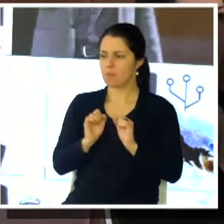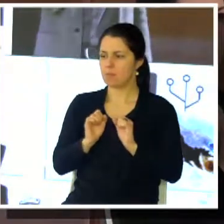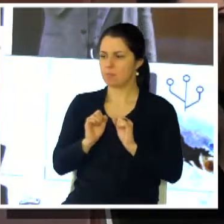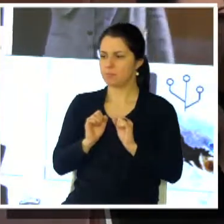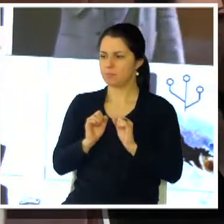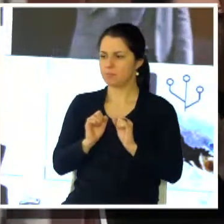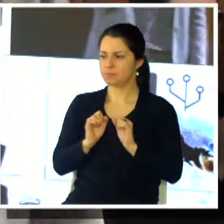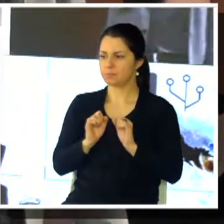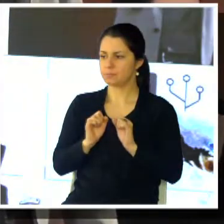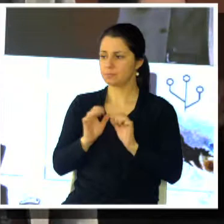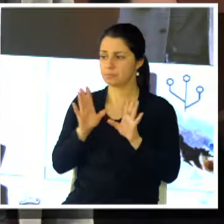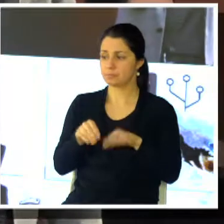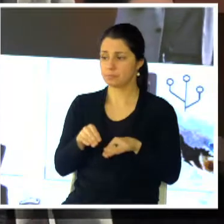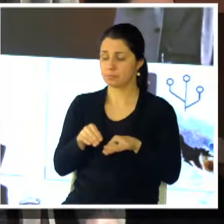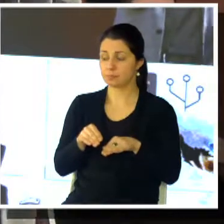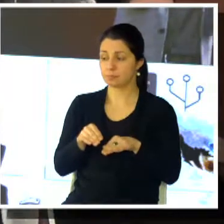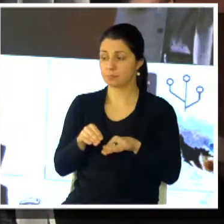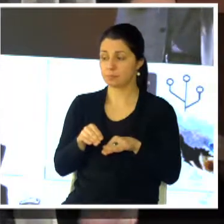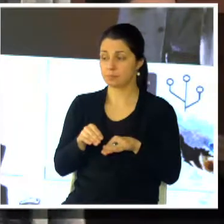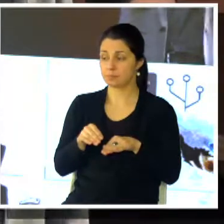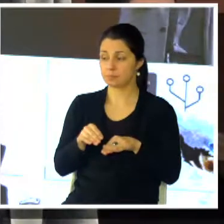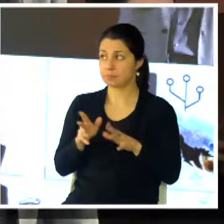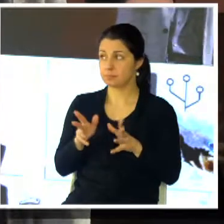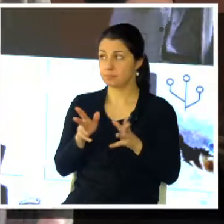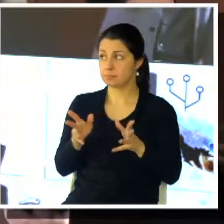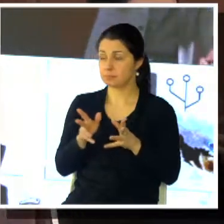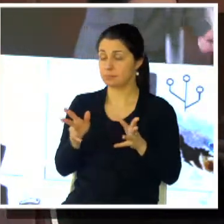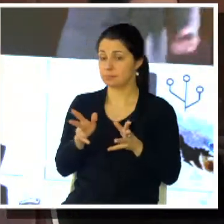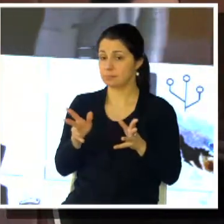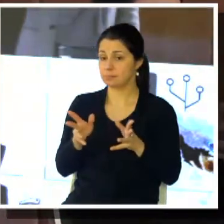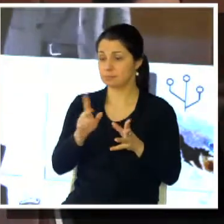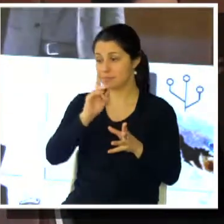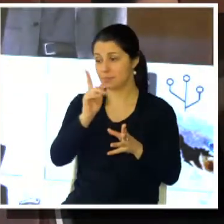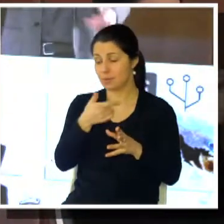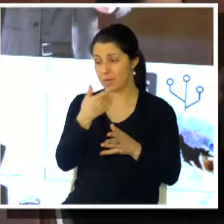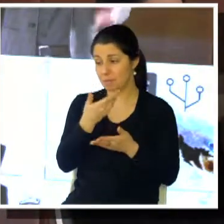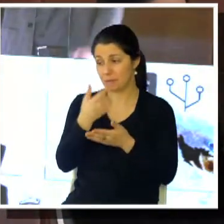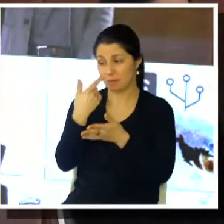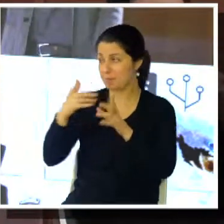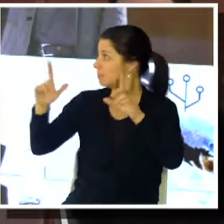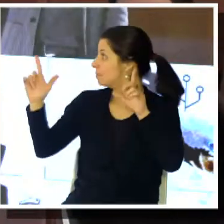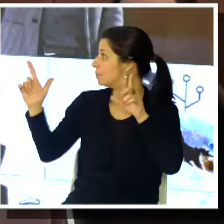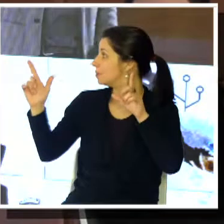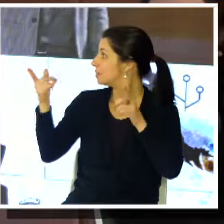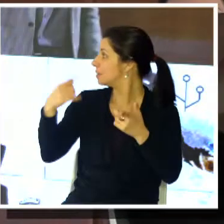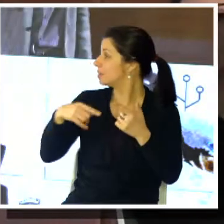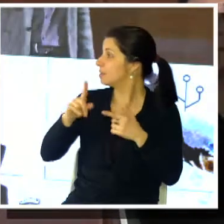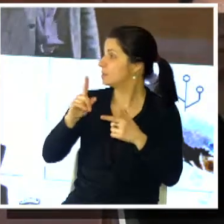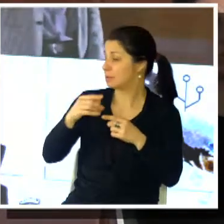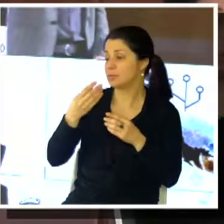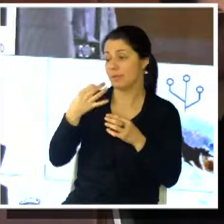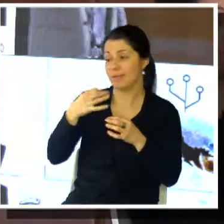Y todo eso está como algo rápido simplemente, pero las aplicaciones son muchísimas